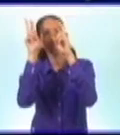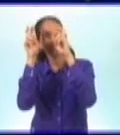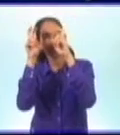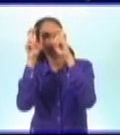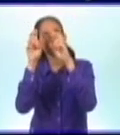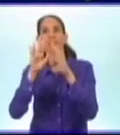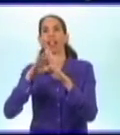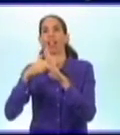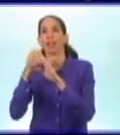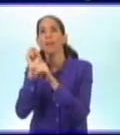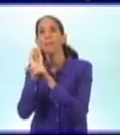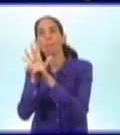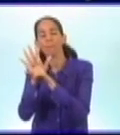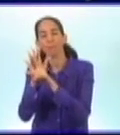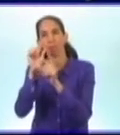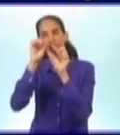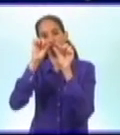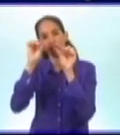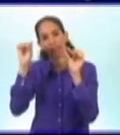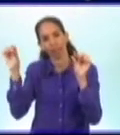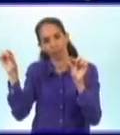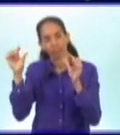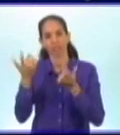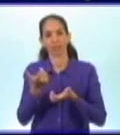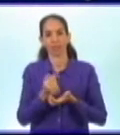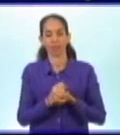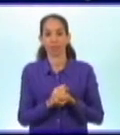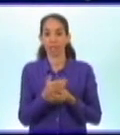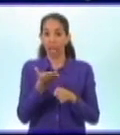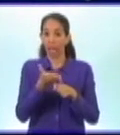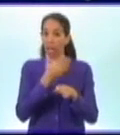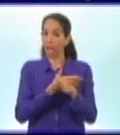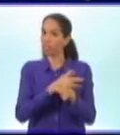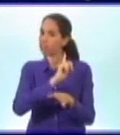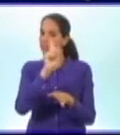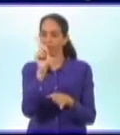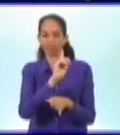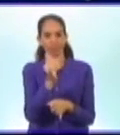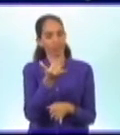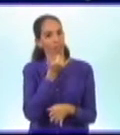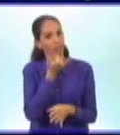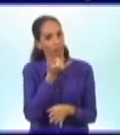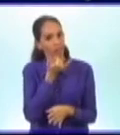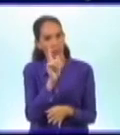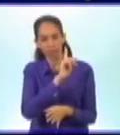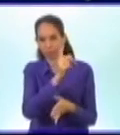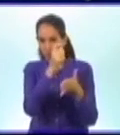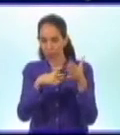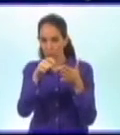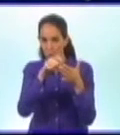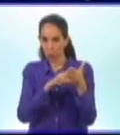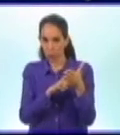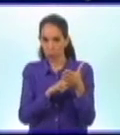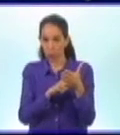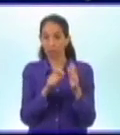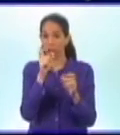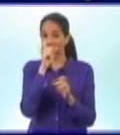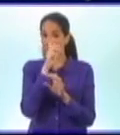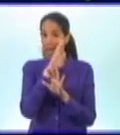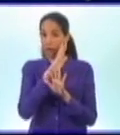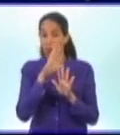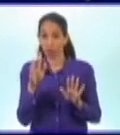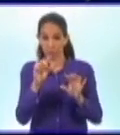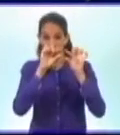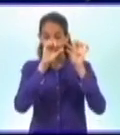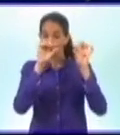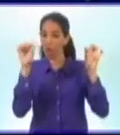colocan nunca antes de la interrogación. Y el punto de la interrogación que cierra me sirve como signo para el